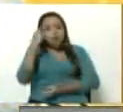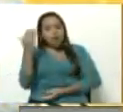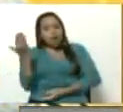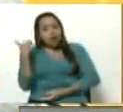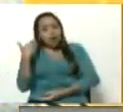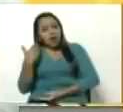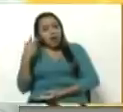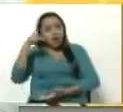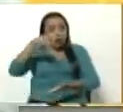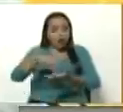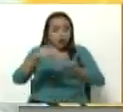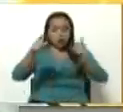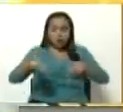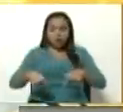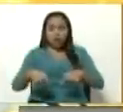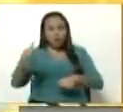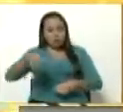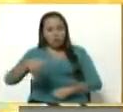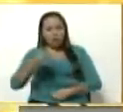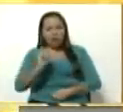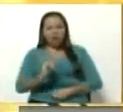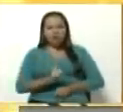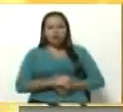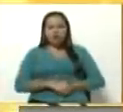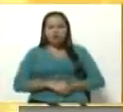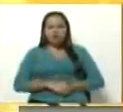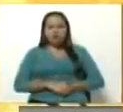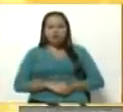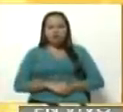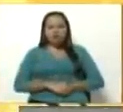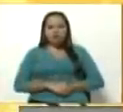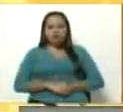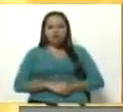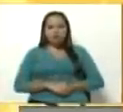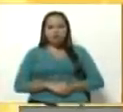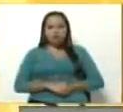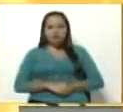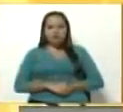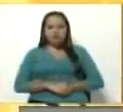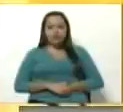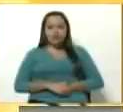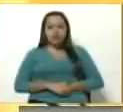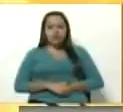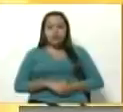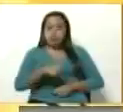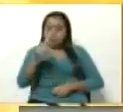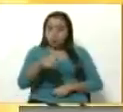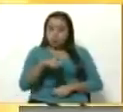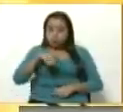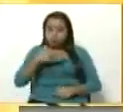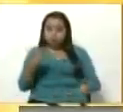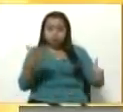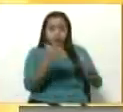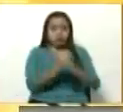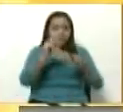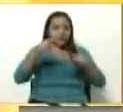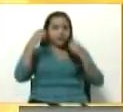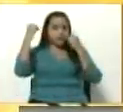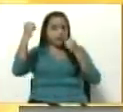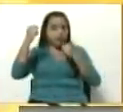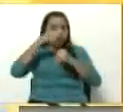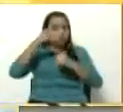hoy tenemos, bueno, como cosecha esta victoria de todo el pueblo